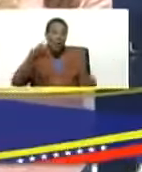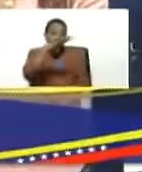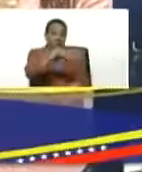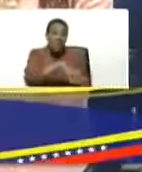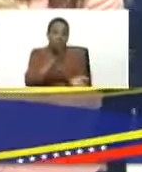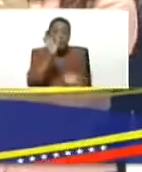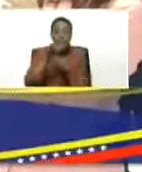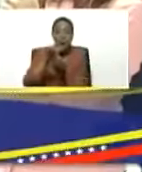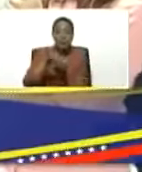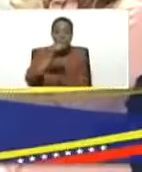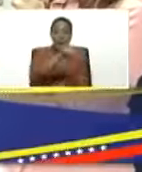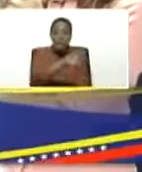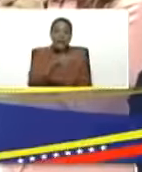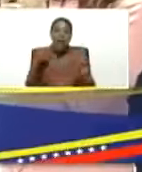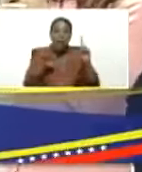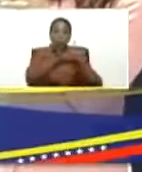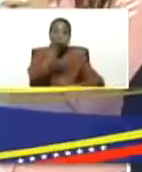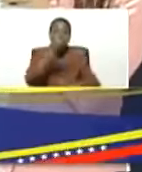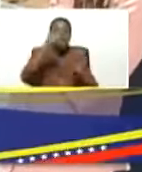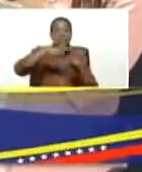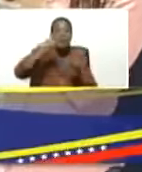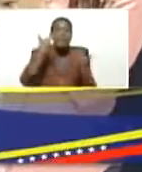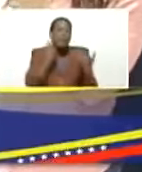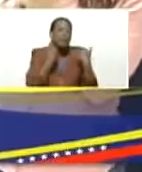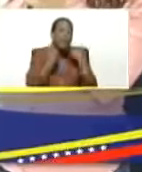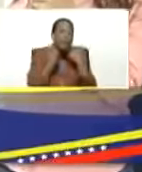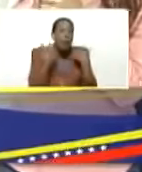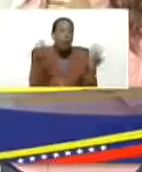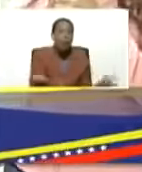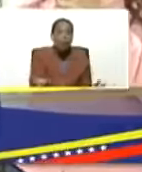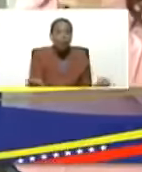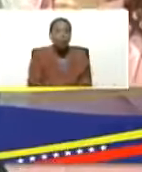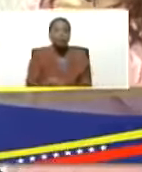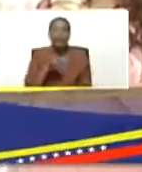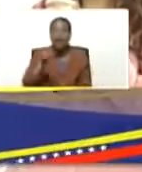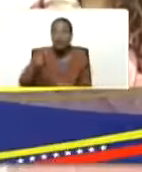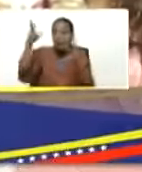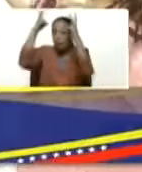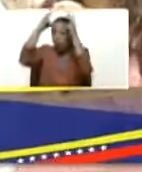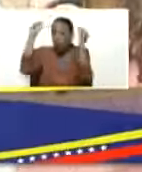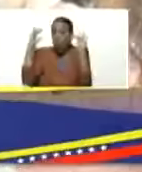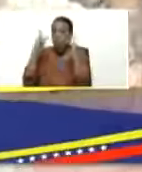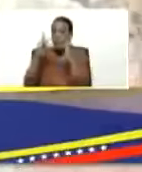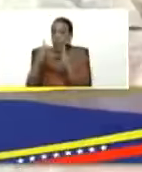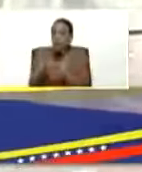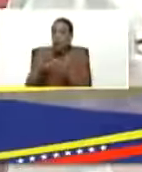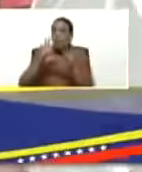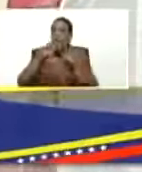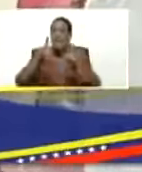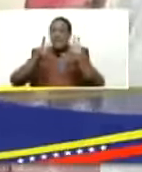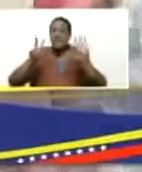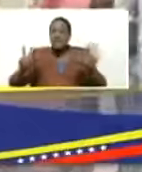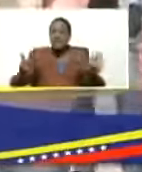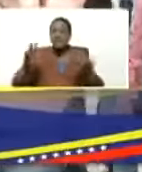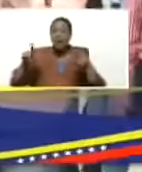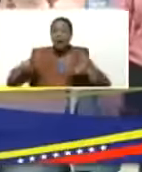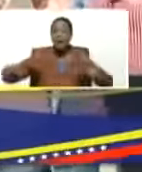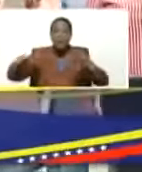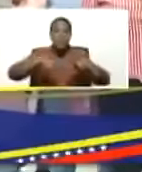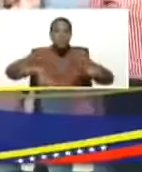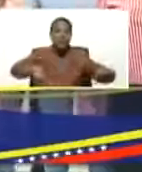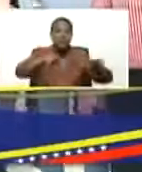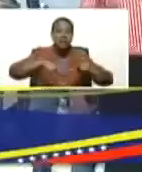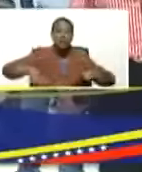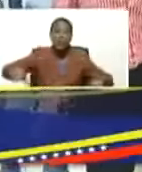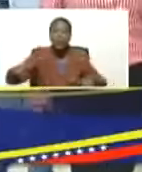estado, con el personal de salud, enfermería, con camas, con 17 habitaciones, con dos camas por